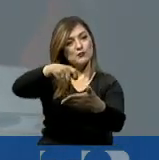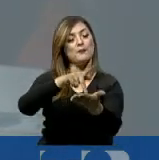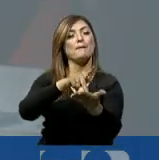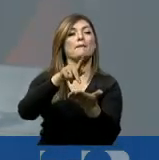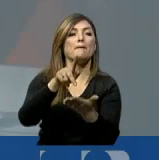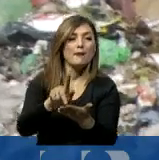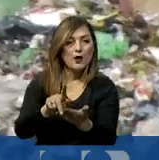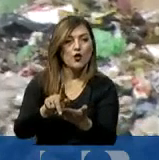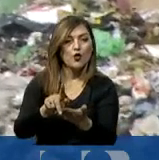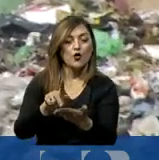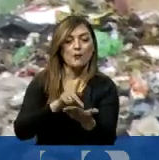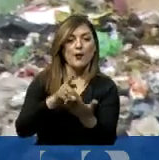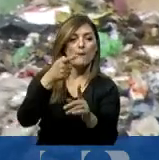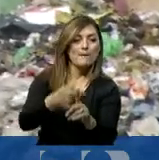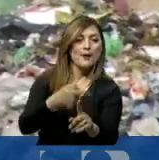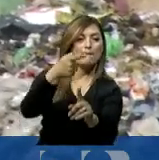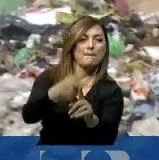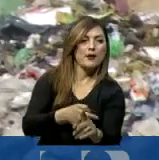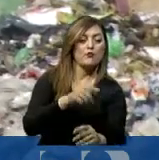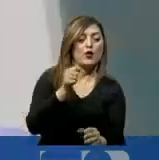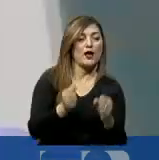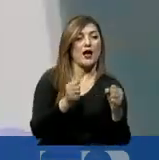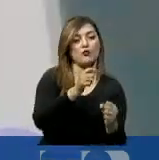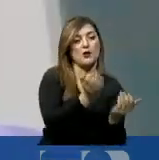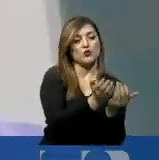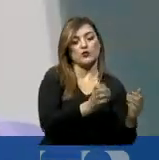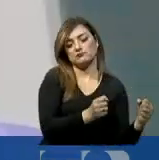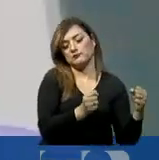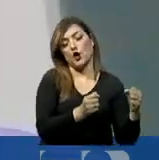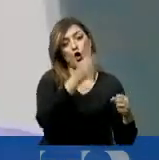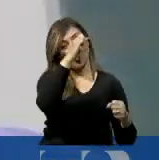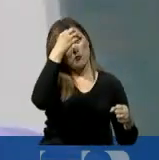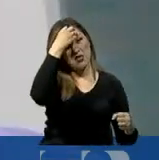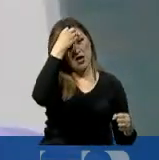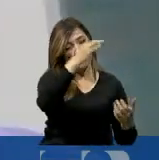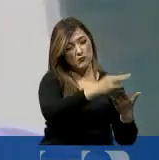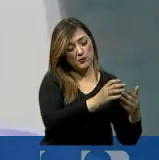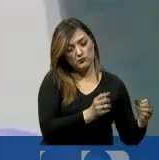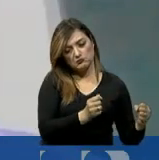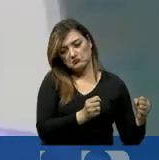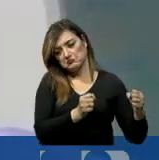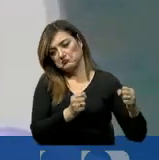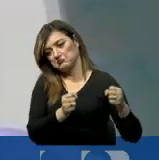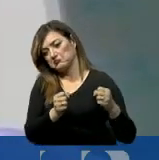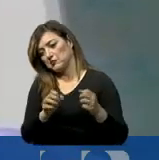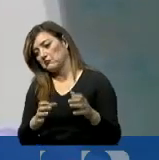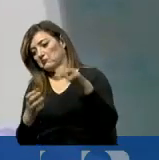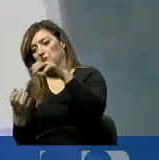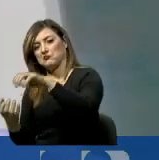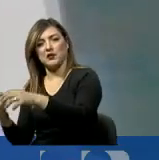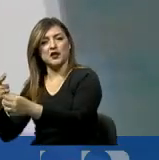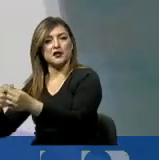una compensación por recibir los desechos sólidos de rumiñahui nosotros pagamos al municipio de quito alan hirsch